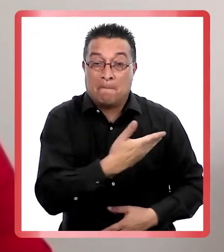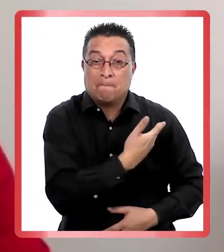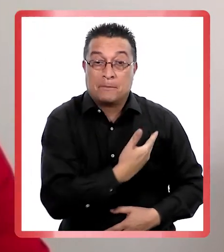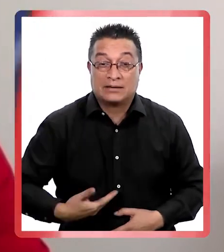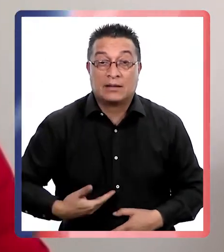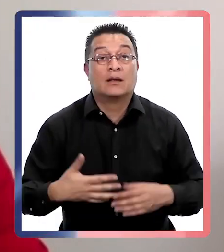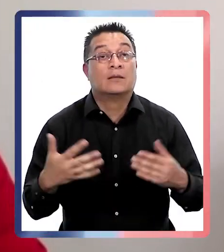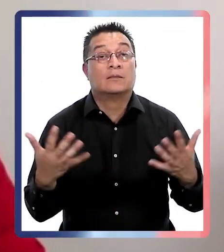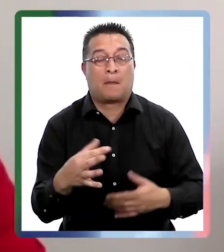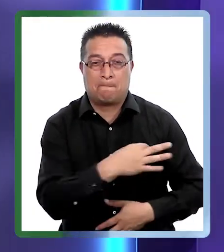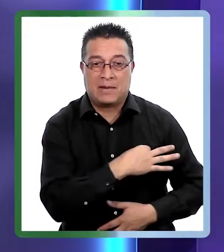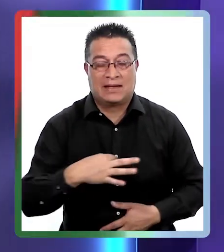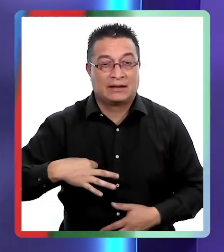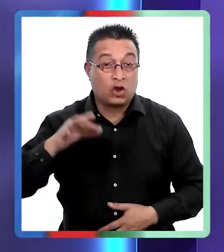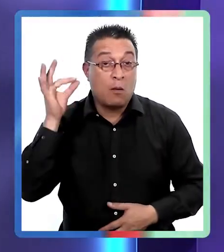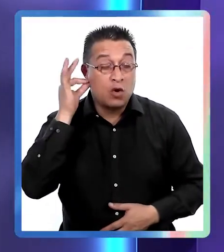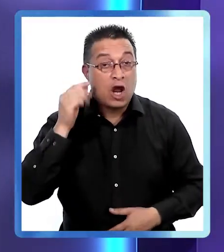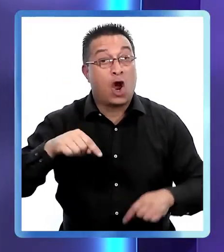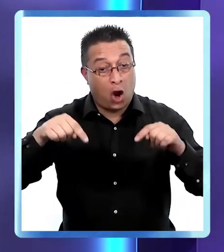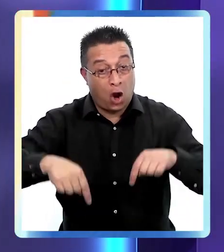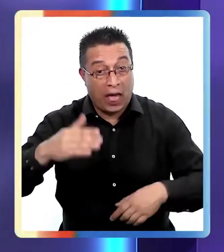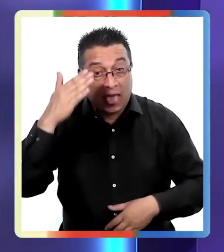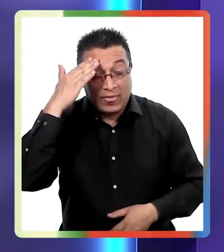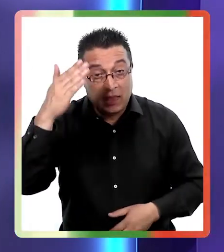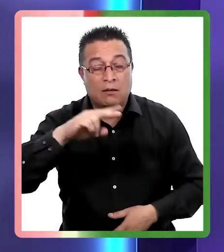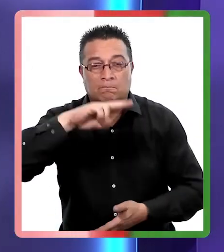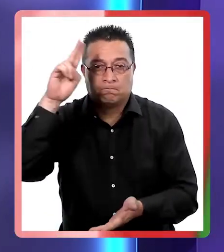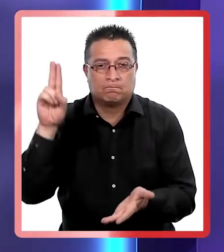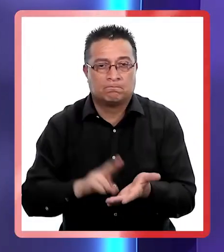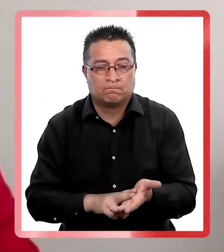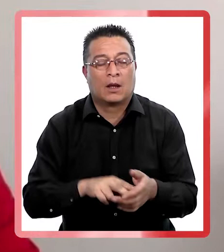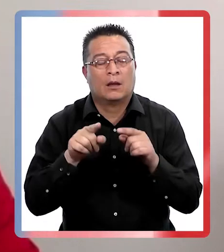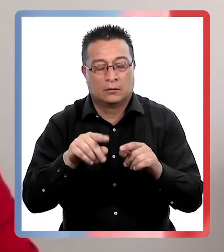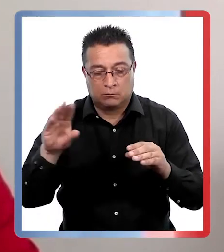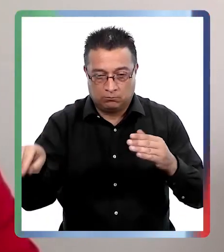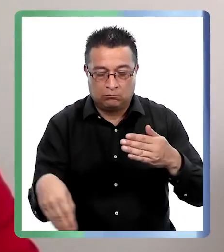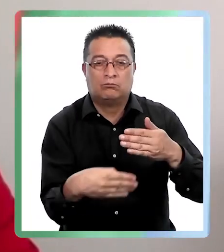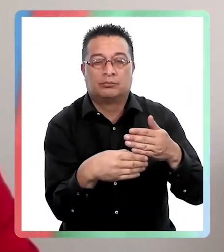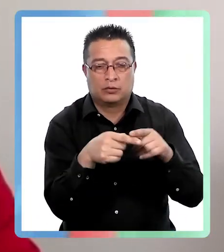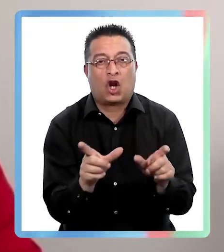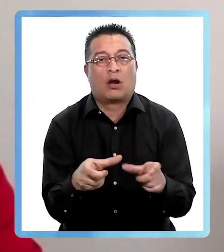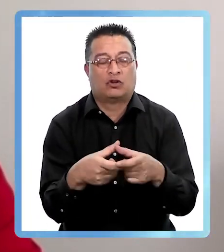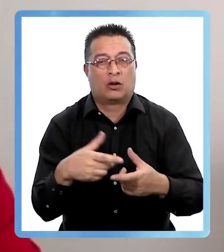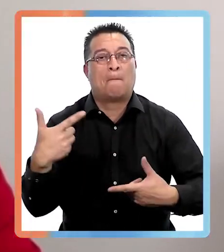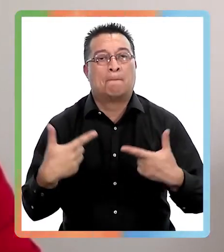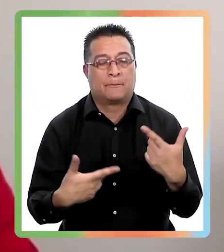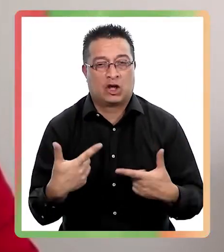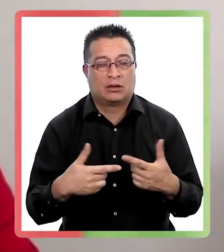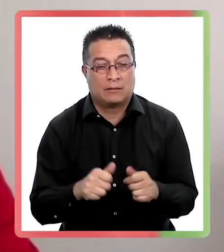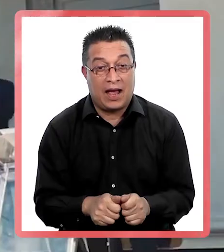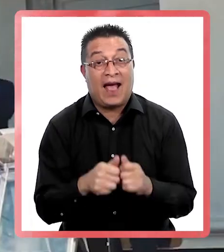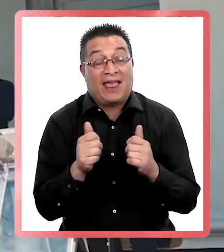presidente en torno a que el Ministerio de la Mujer hoy día efectivamente pase a formar parte del comité político